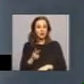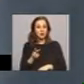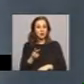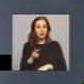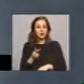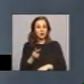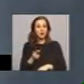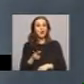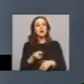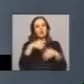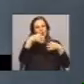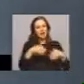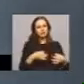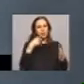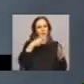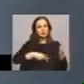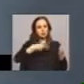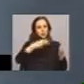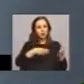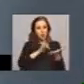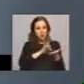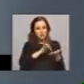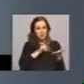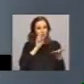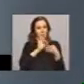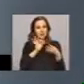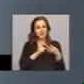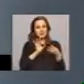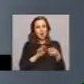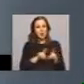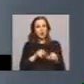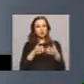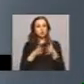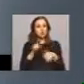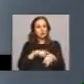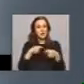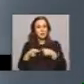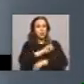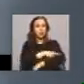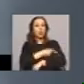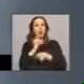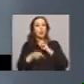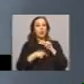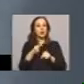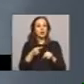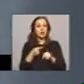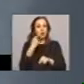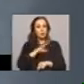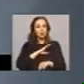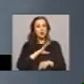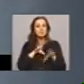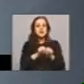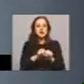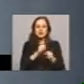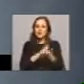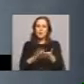desde los clásicos de la literatura, si hay algo, una característica común que tiene el poder en todas las épocas, es que una vez que lo coges, no lo vas a soltar. Es como el